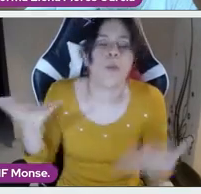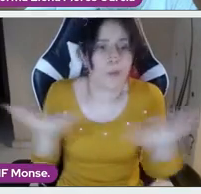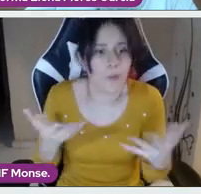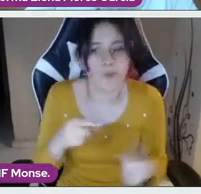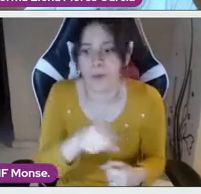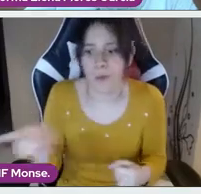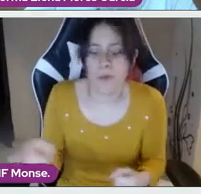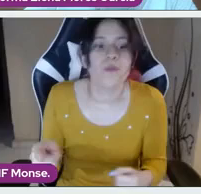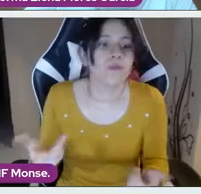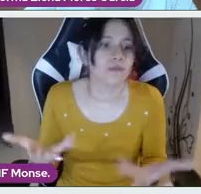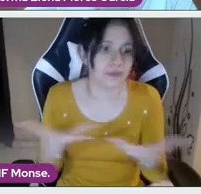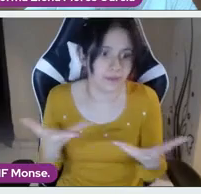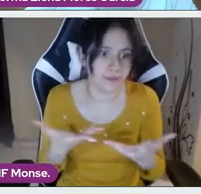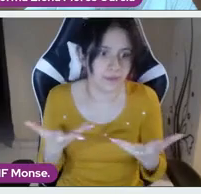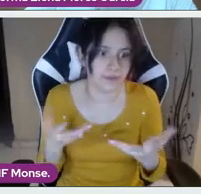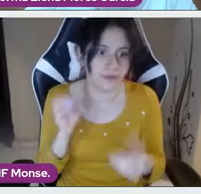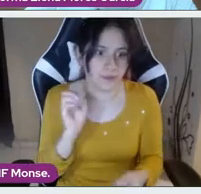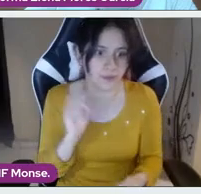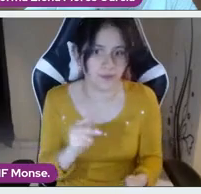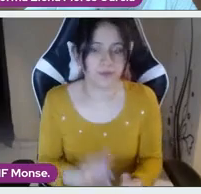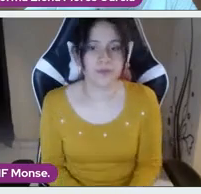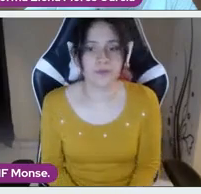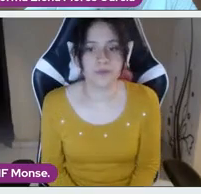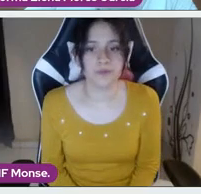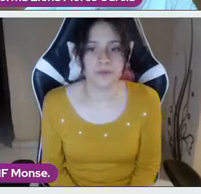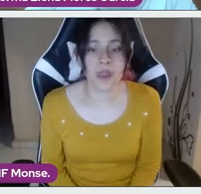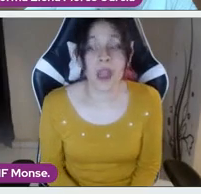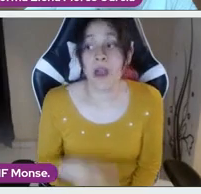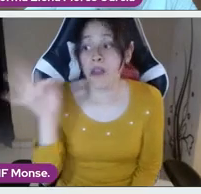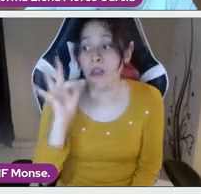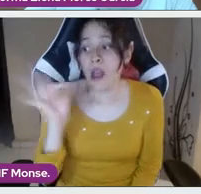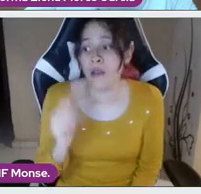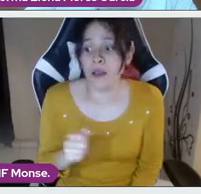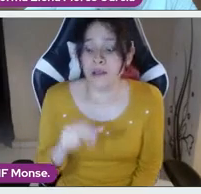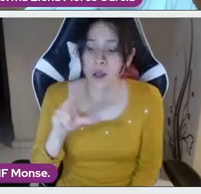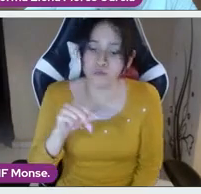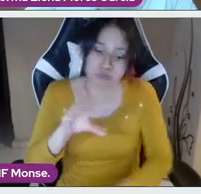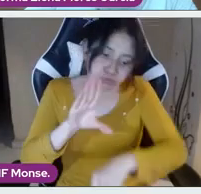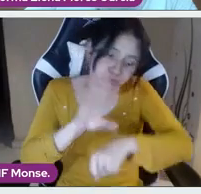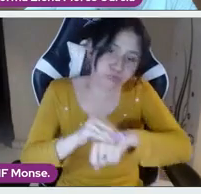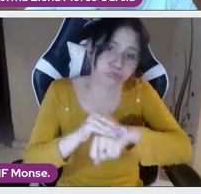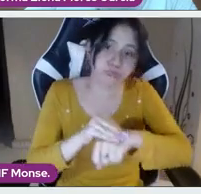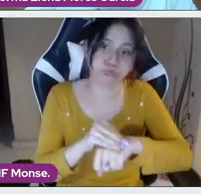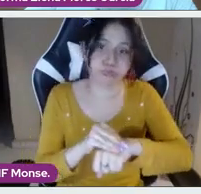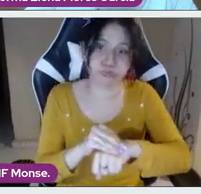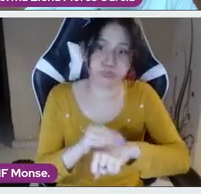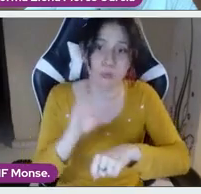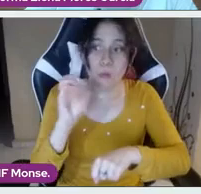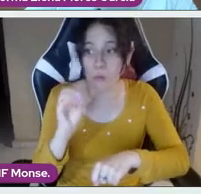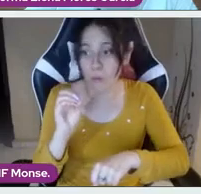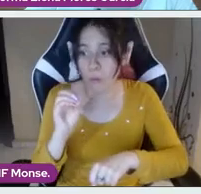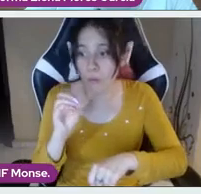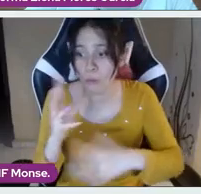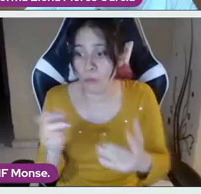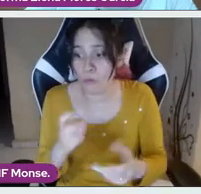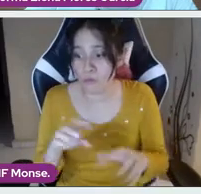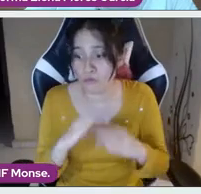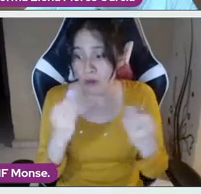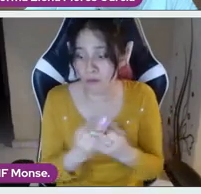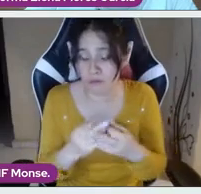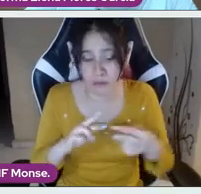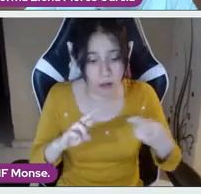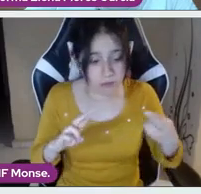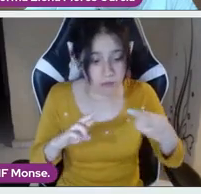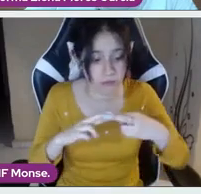es como no permitirles o lo que yo uso para no tener una sana relación